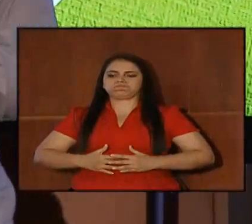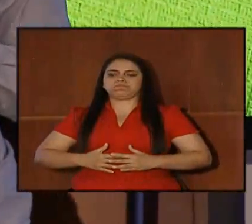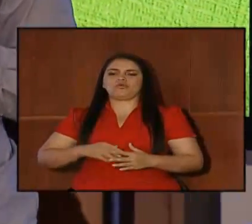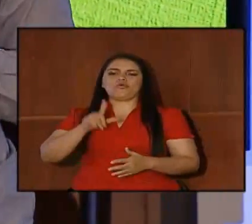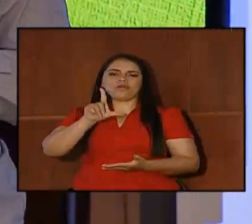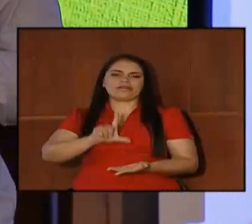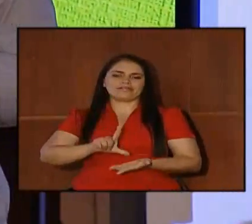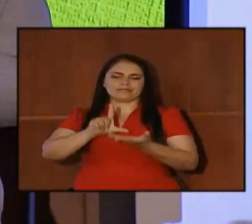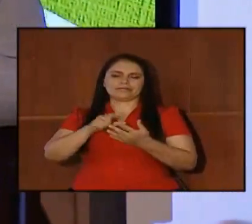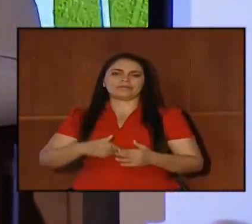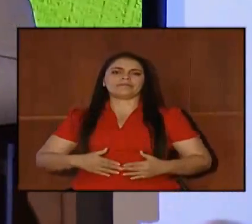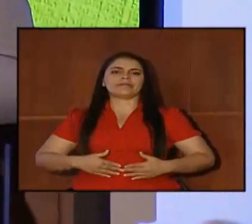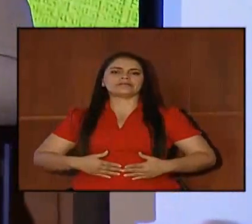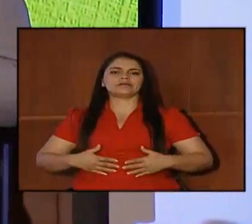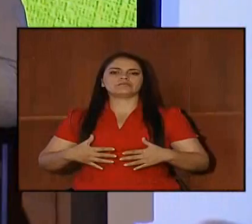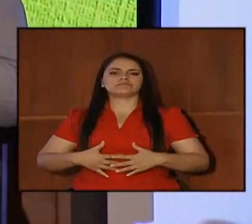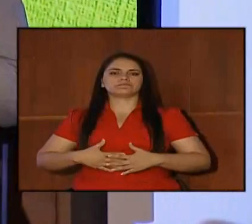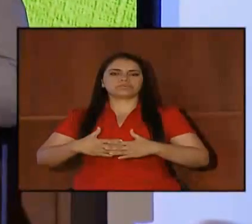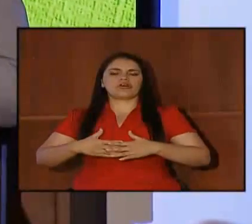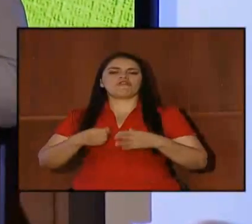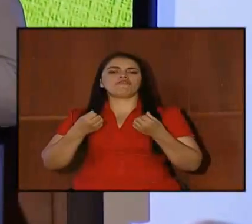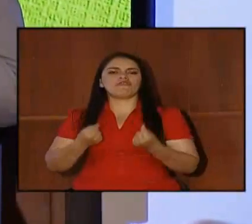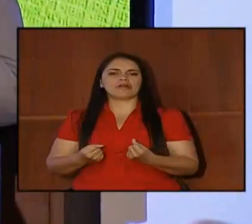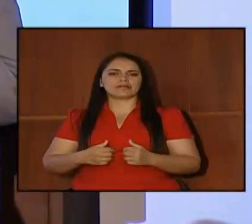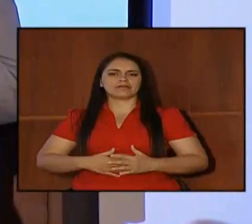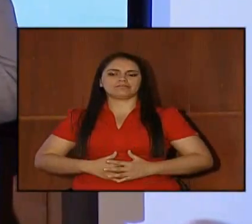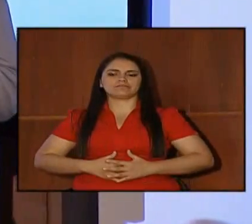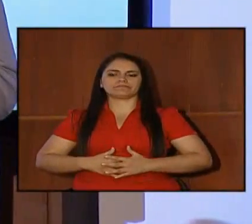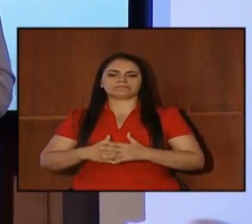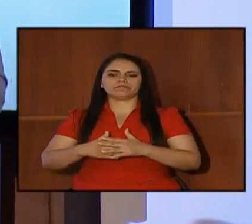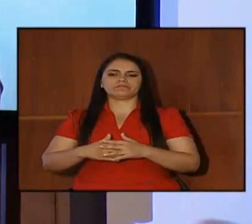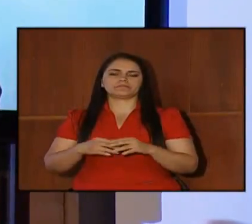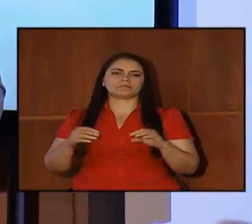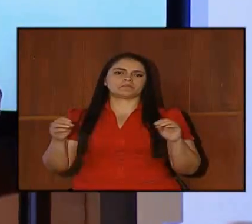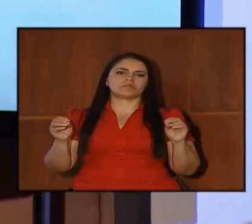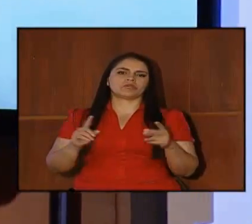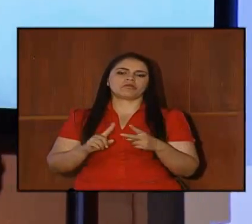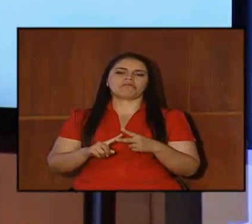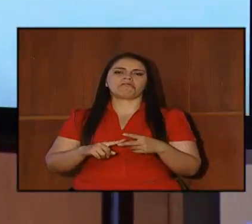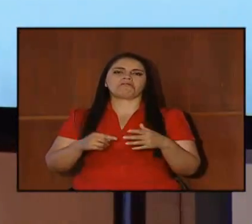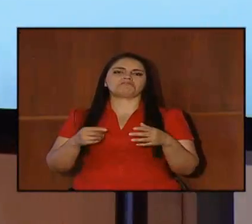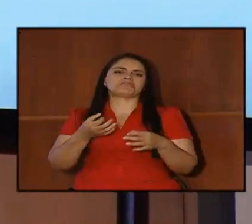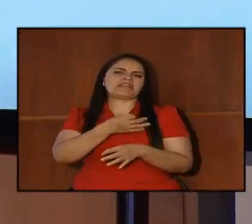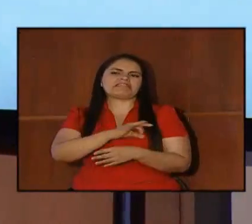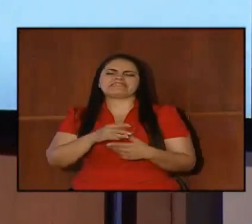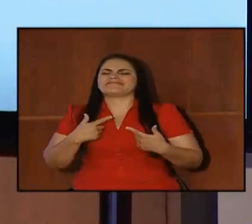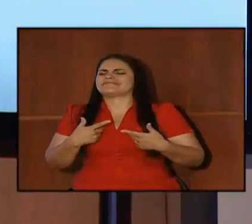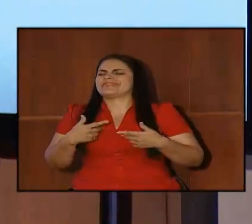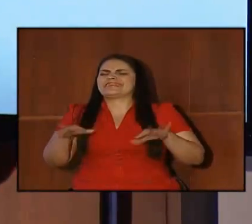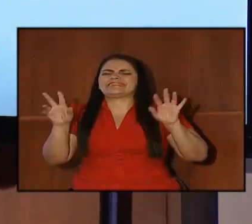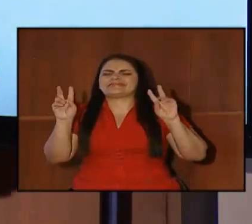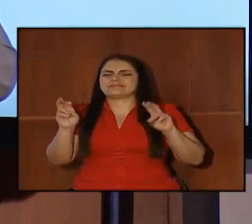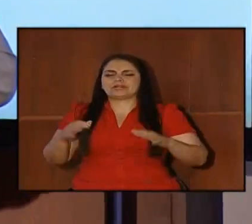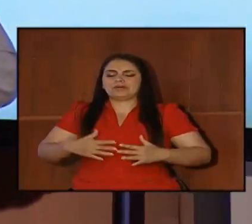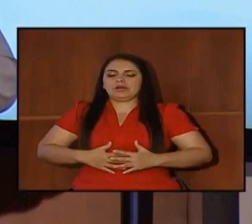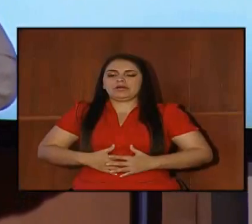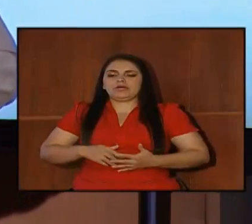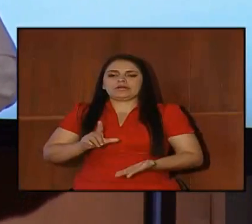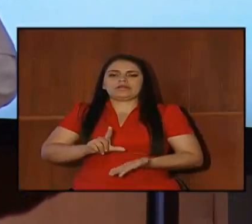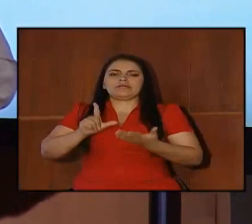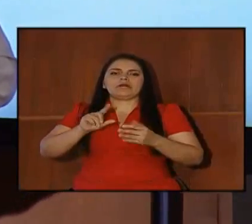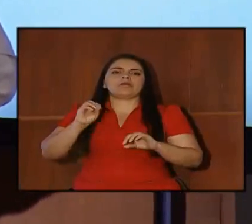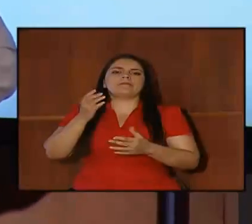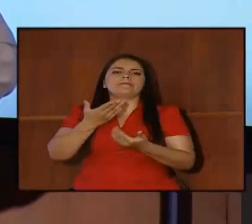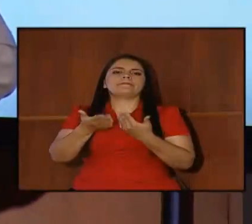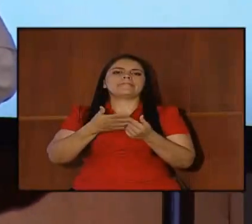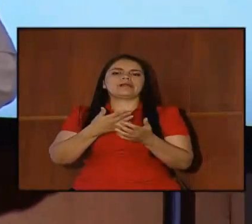que se fortalezca el diafragma. O 1 libra de lentejas, o ponga la manito suya